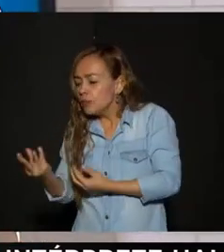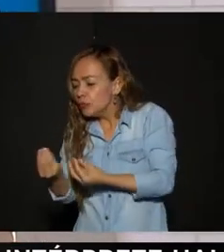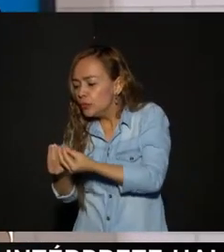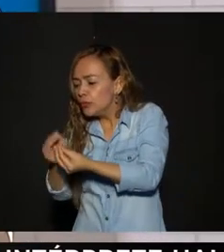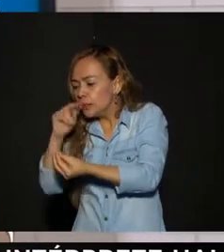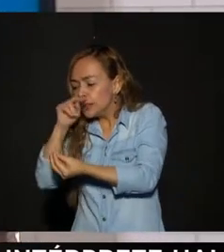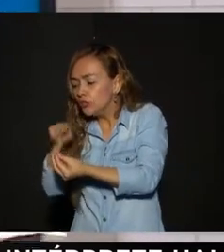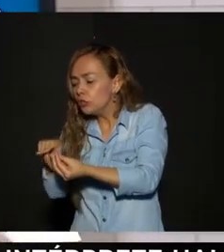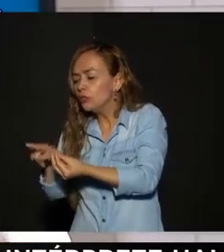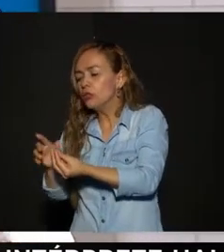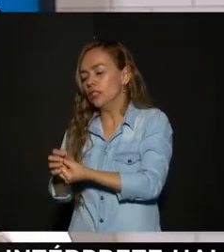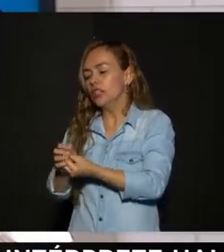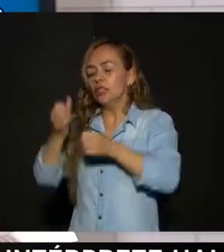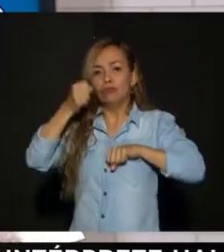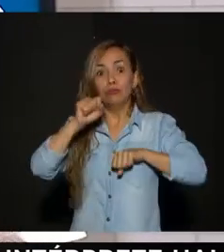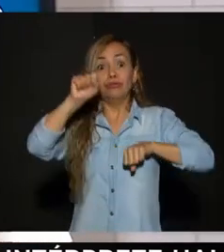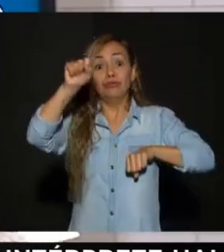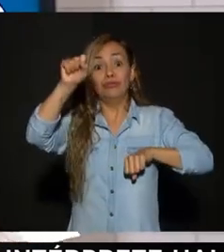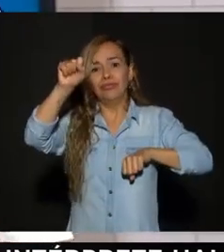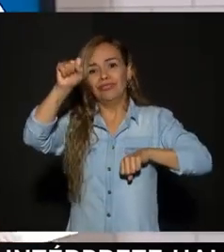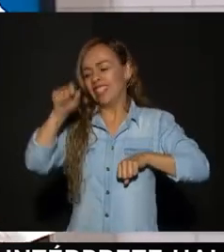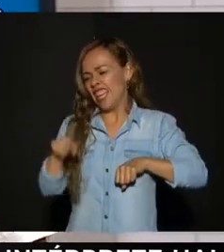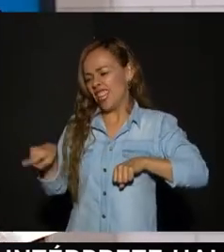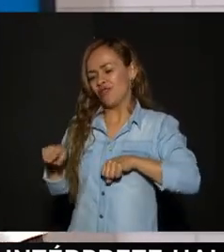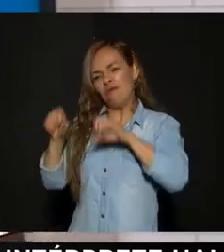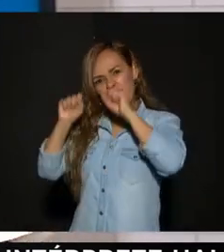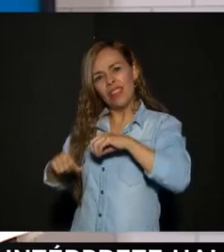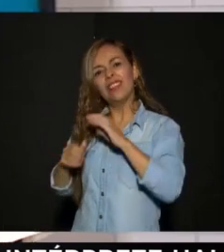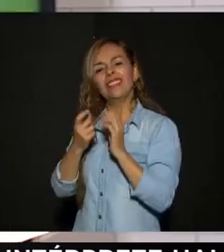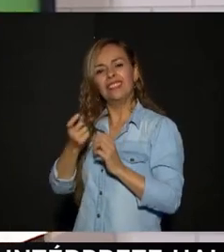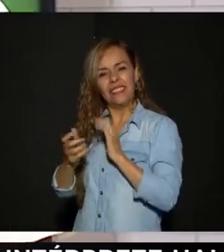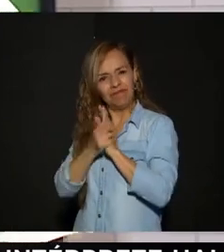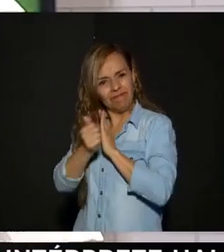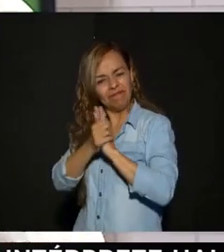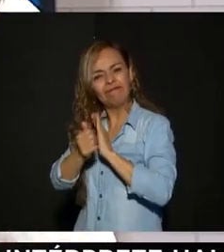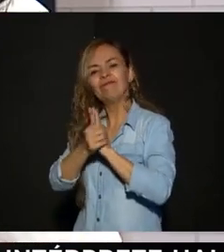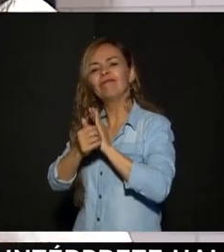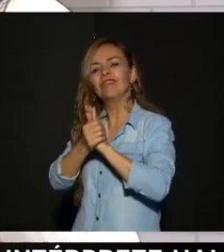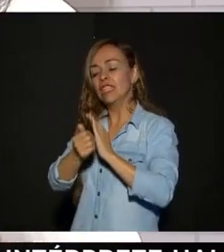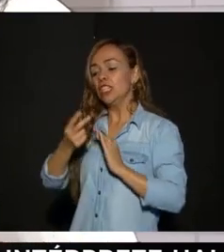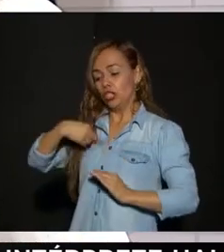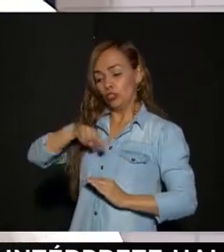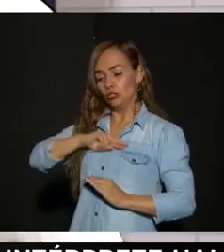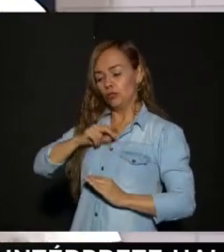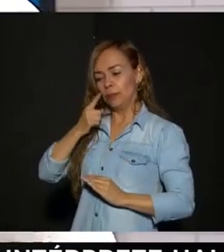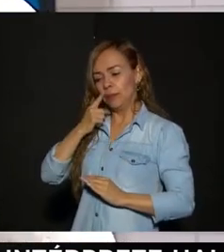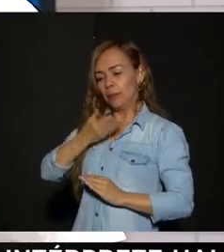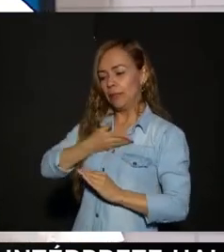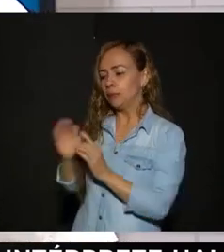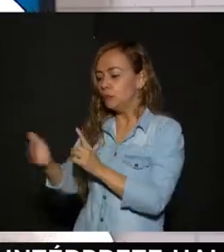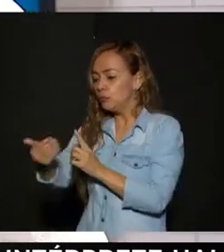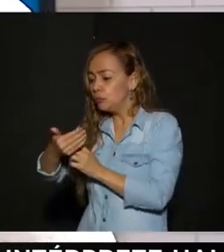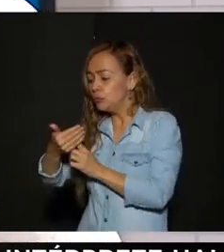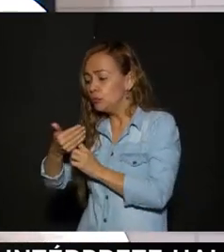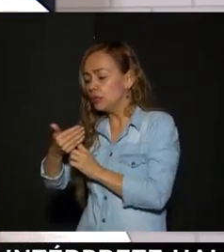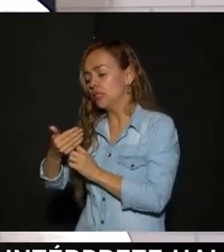nosotros somos nuestros héroes, que los ayudamos, pero que también los protegemos. Además de eso, pues danos la oportunidad